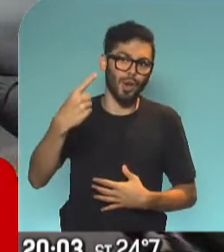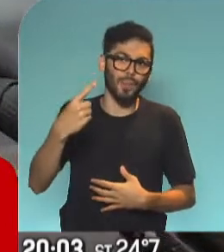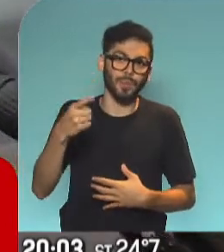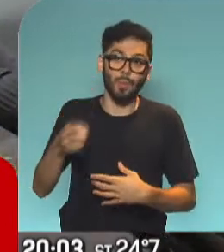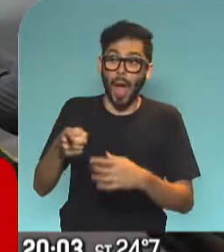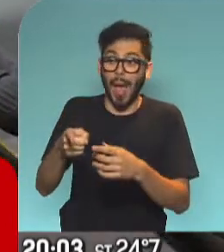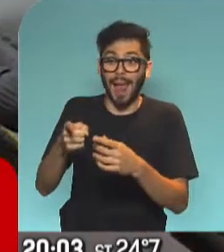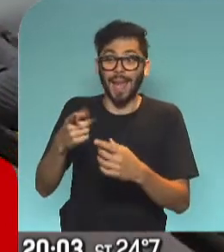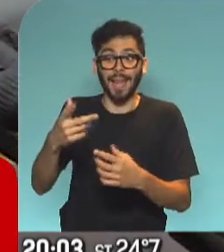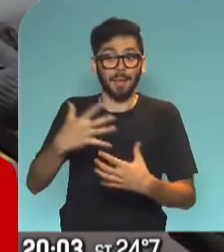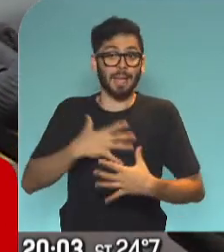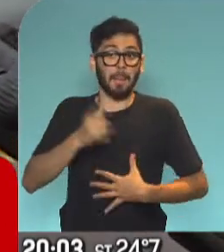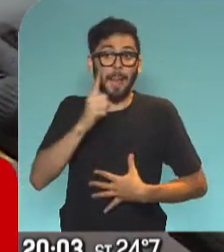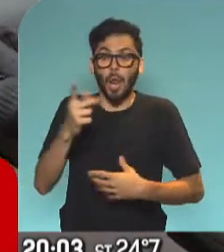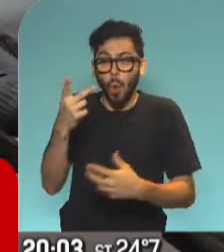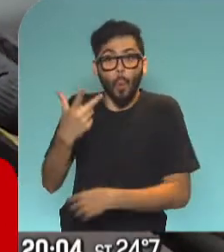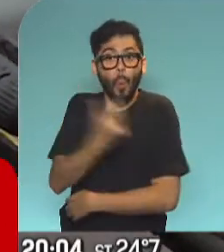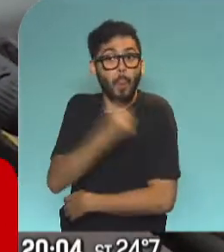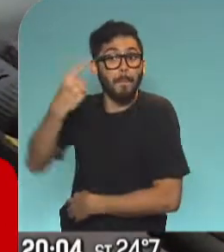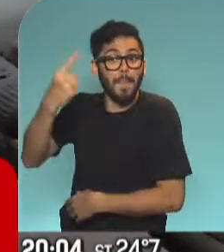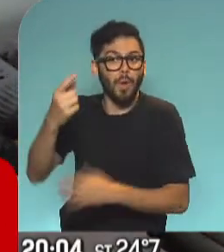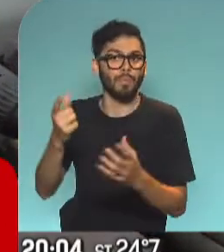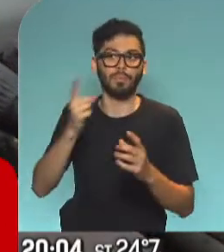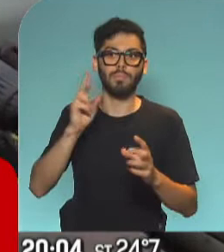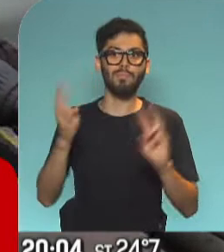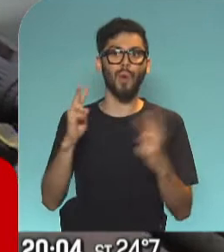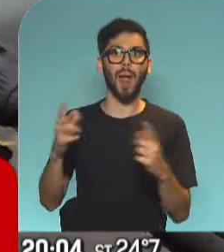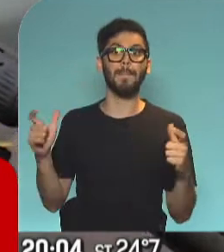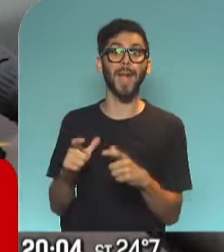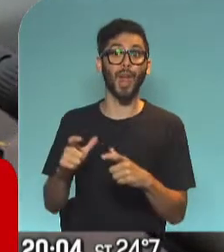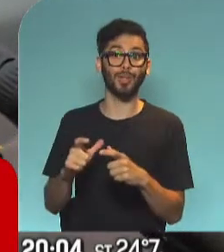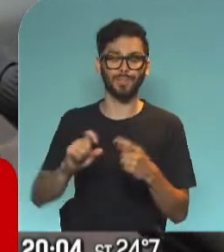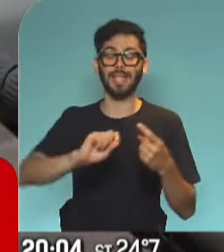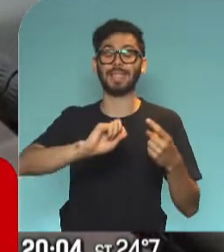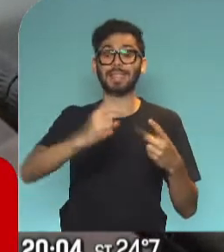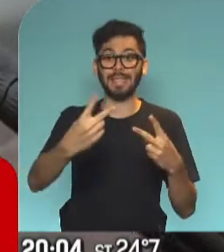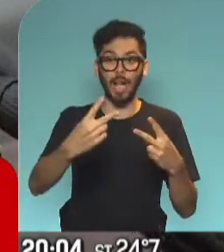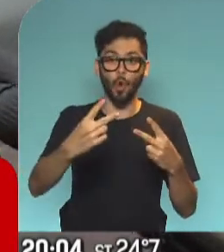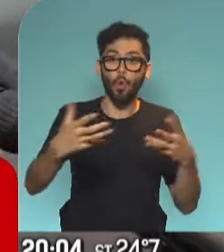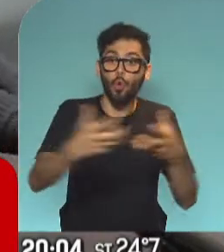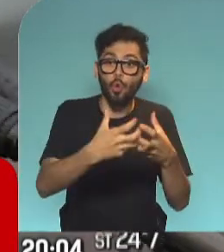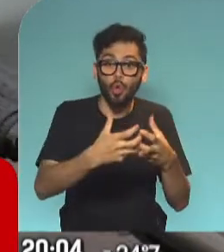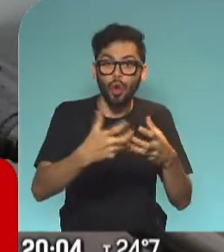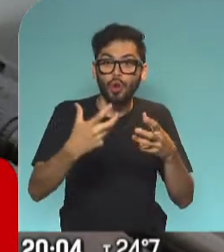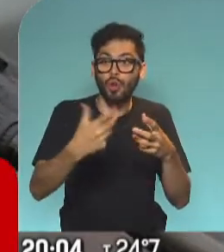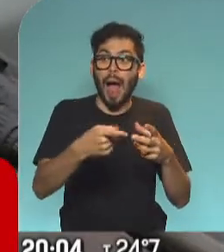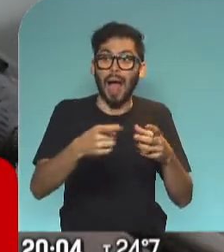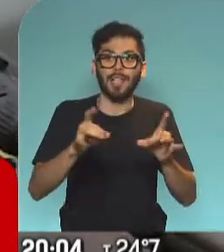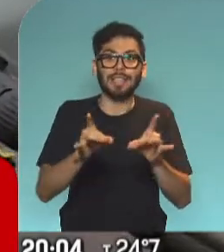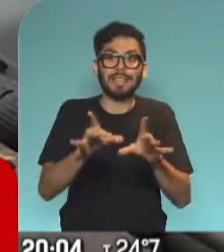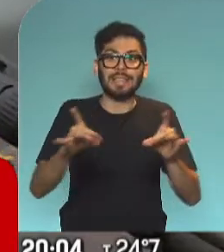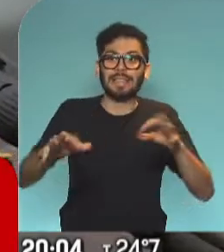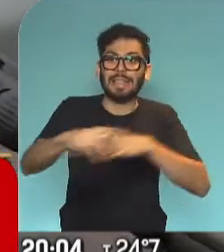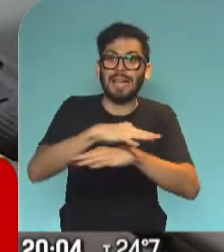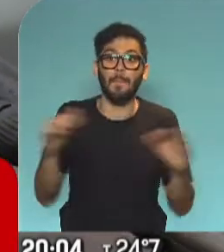eliminamos mortalidad. La segunda razón, cuando es más masiva, es que de esa manera cortamos la cadena de transmisión, porque